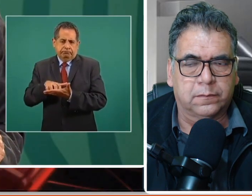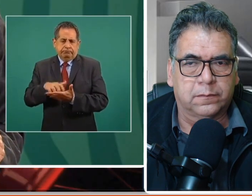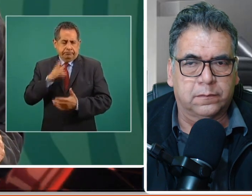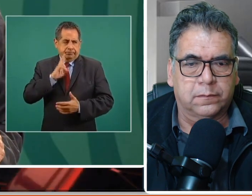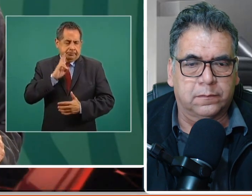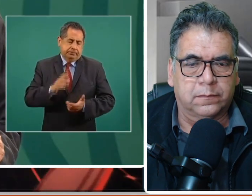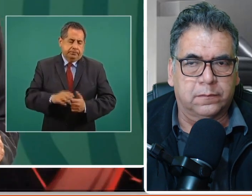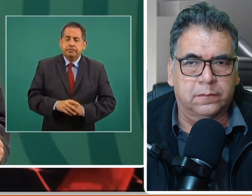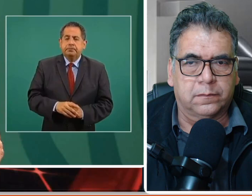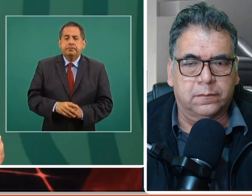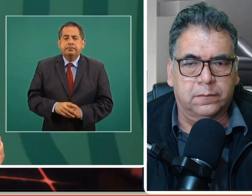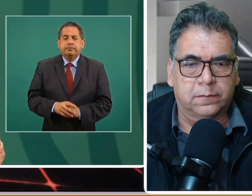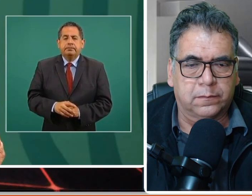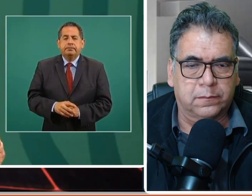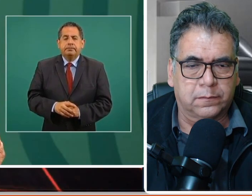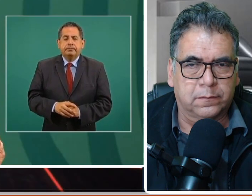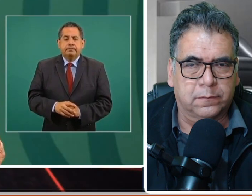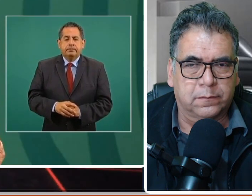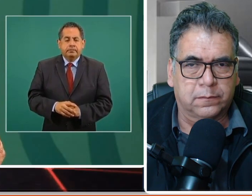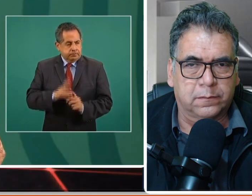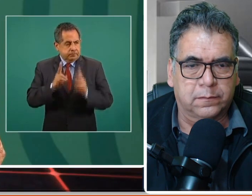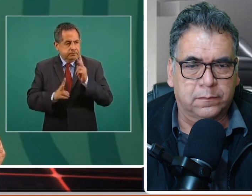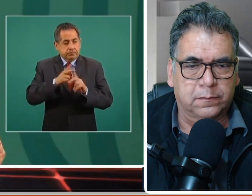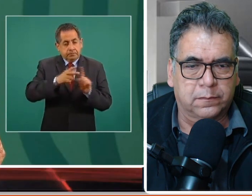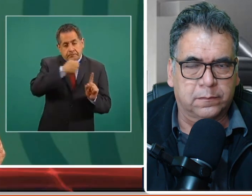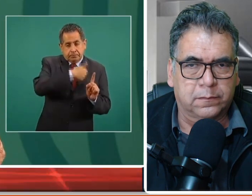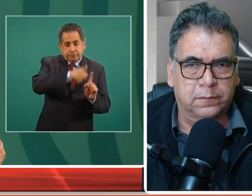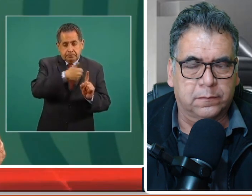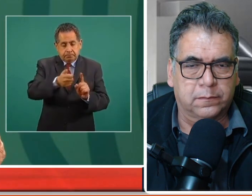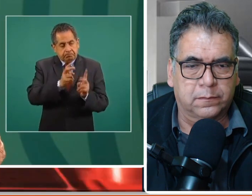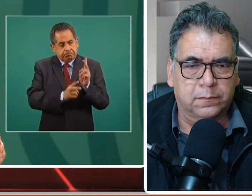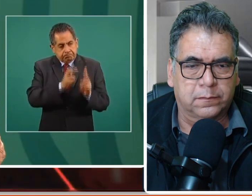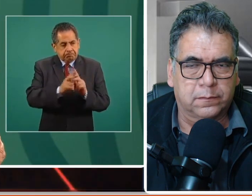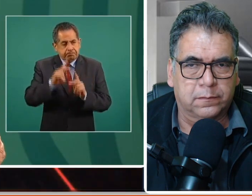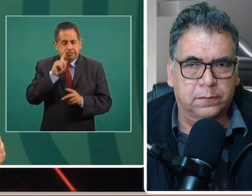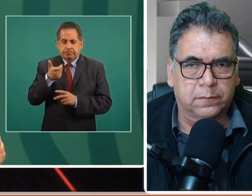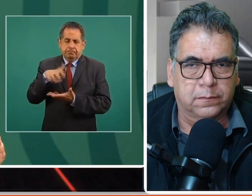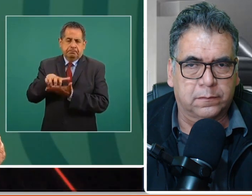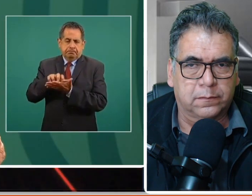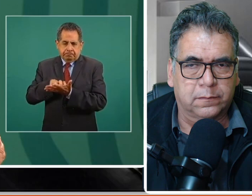Se va a hablar con cada uno de ellos